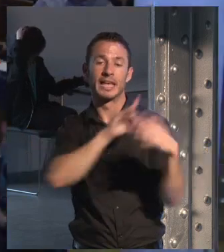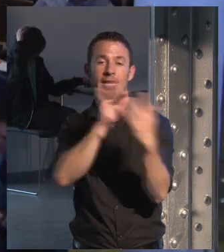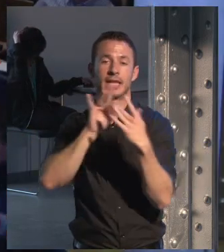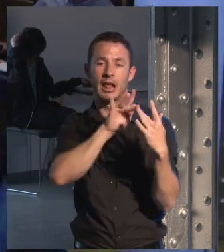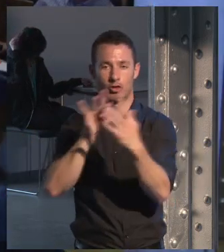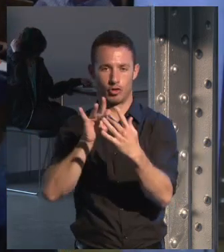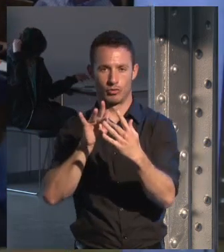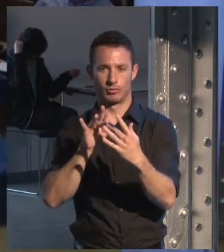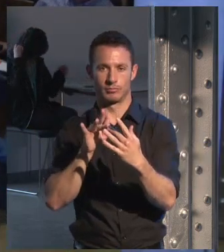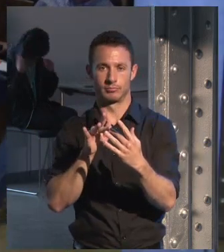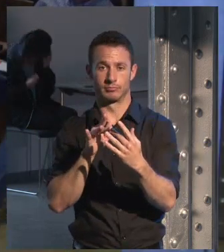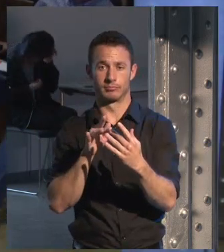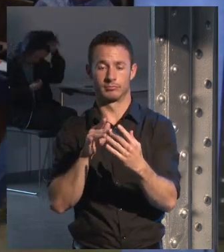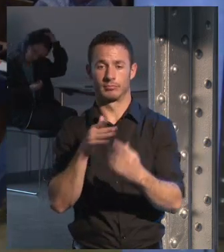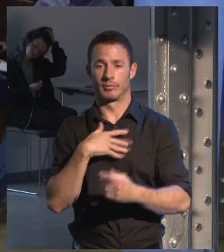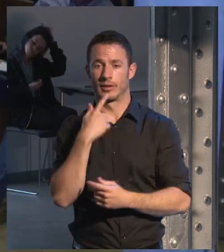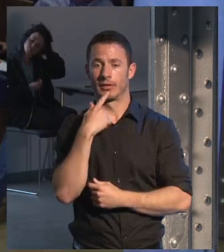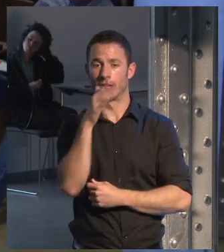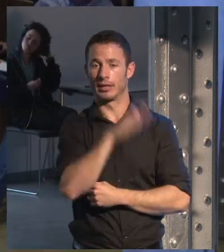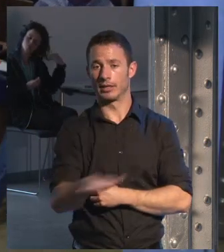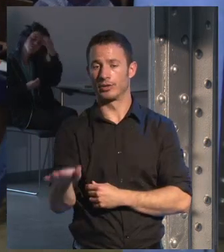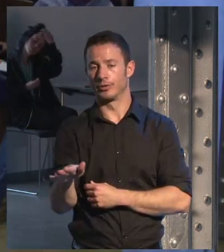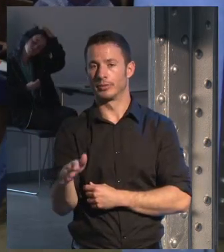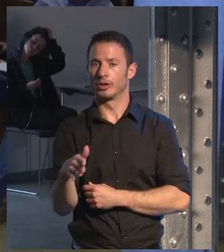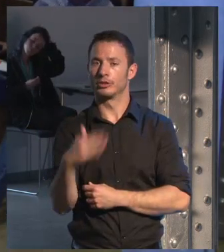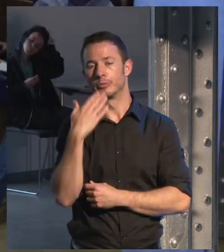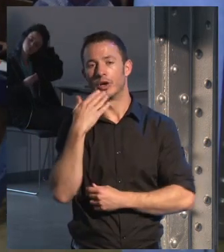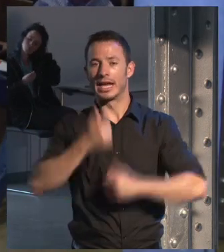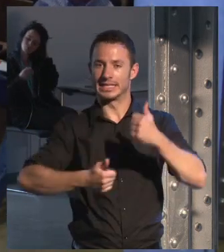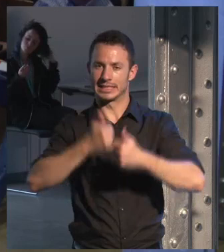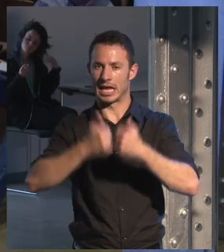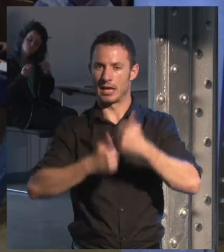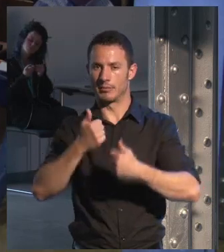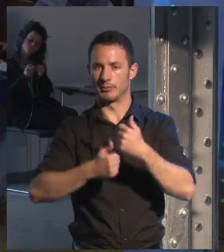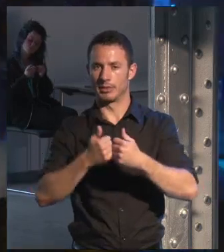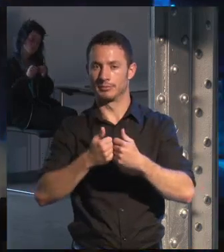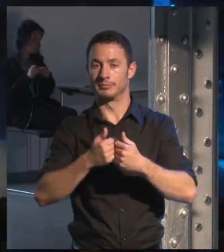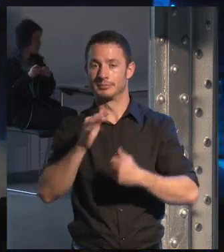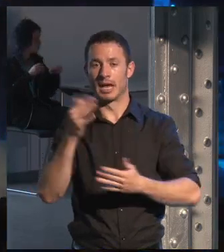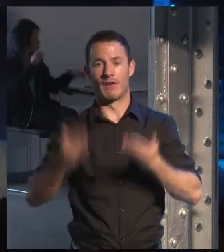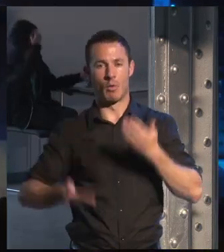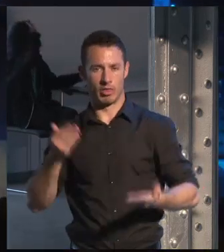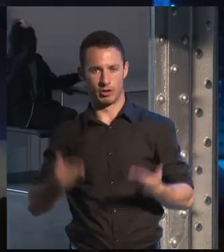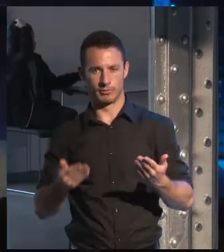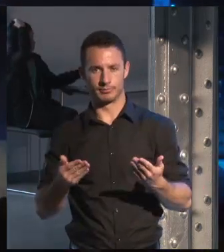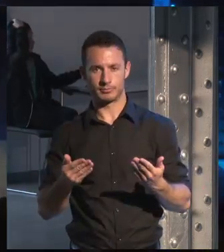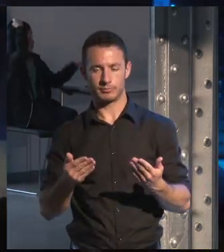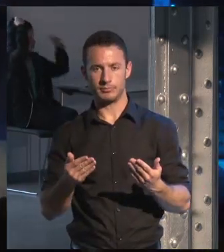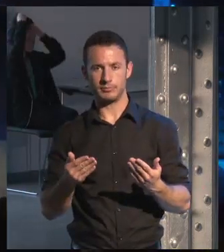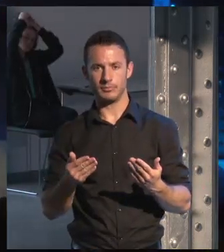interacción. Aquí ya el niño, yo le pongo el examen, entre comillas, le pongo la prueba, le pongo la evaluación y además eso lo